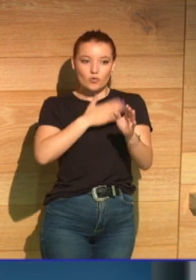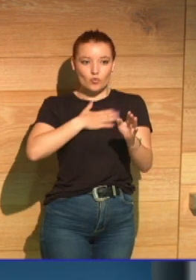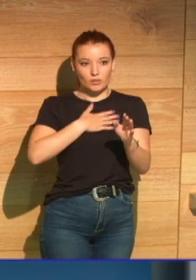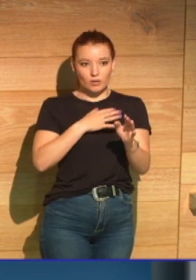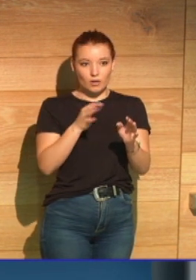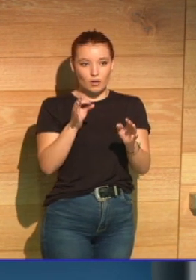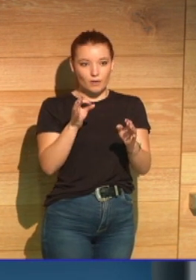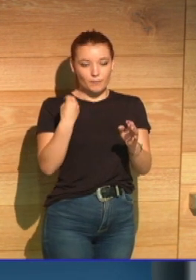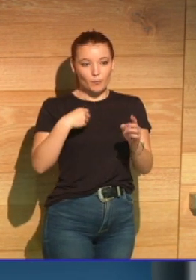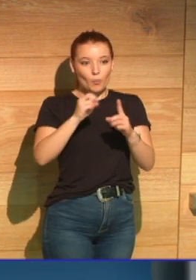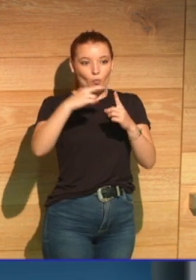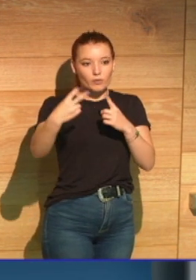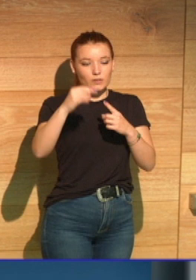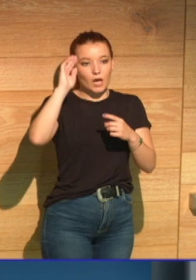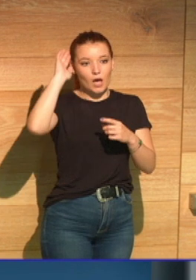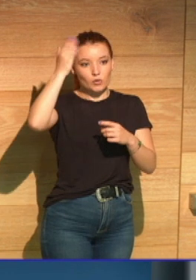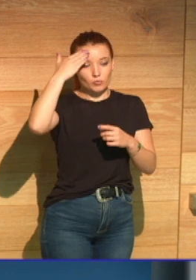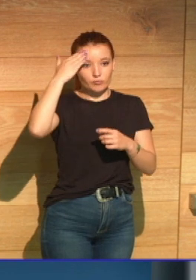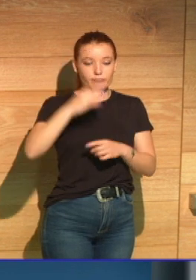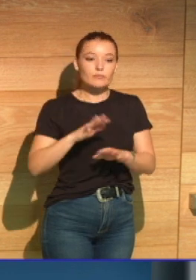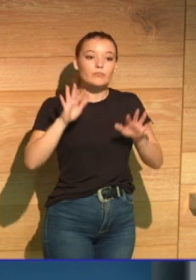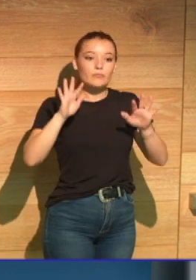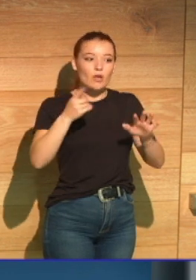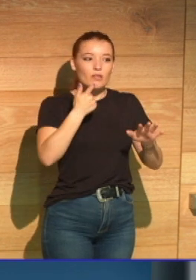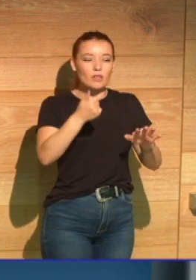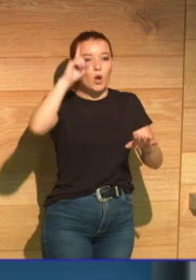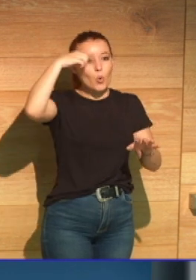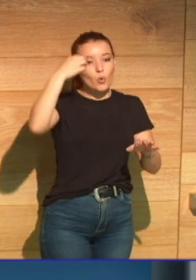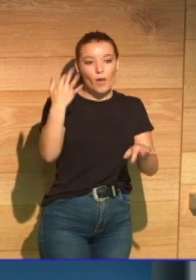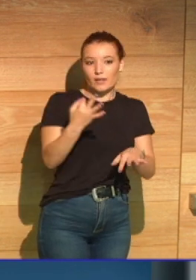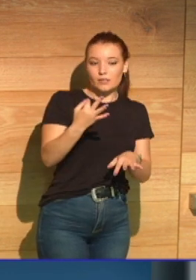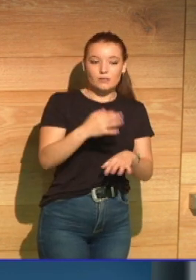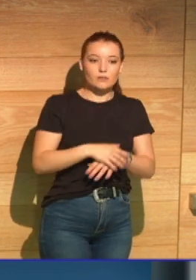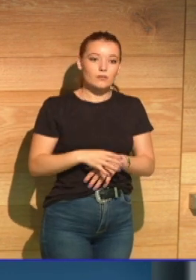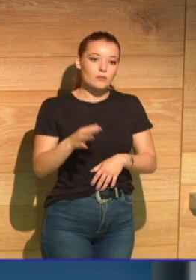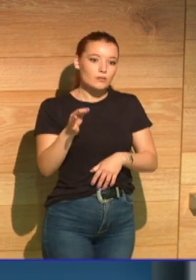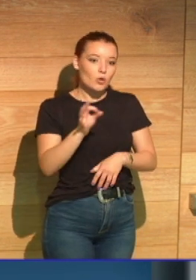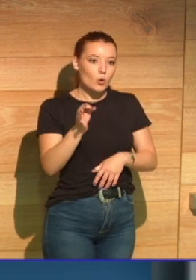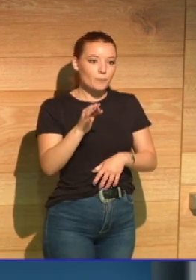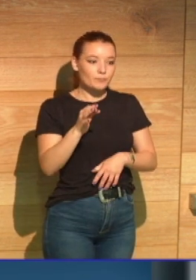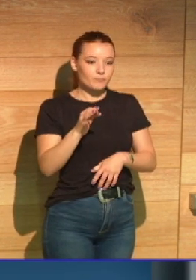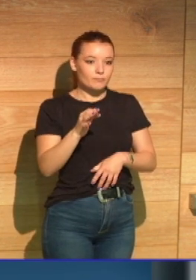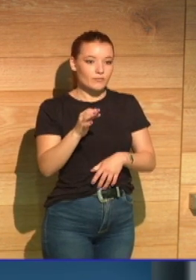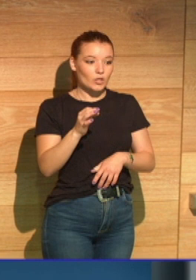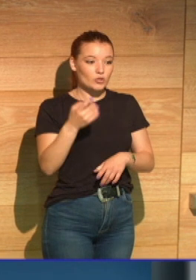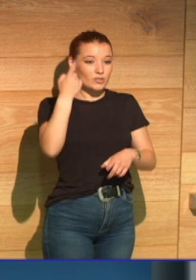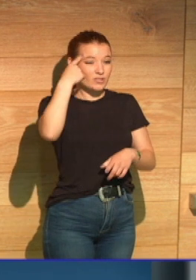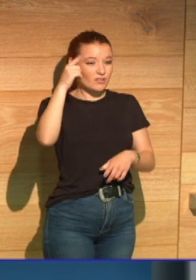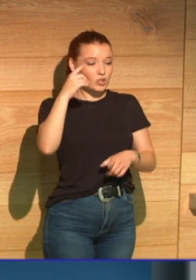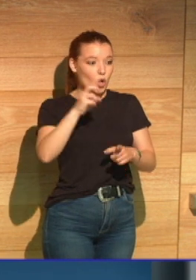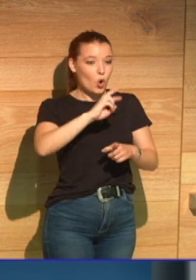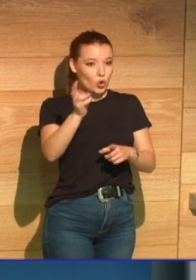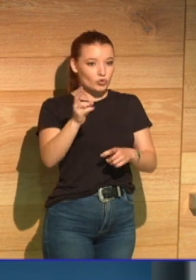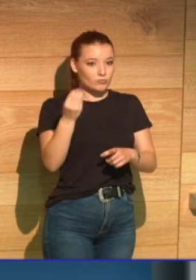totalmente antropocéntricas, y definía lo que era la verdadera cultura e invisibilizaba otros saberes y otras culturas que no parecían en aquellos